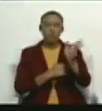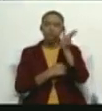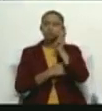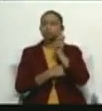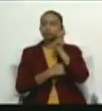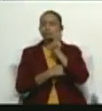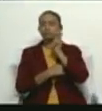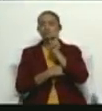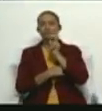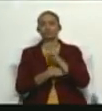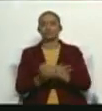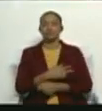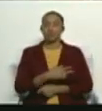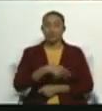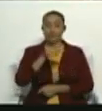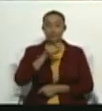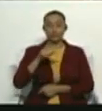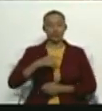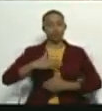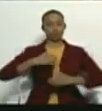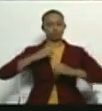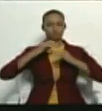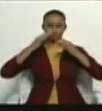Y la gente se alineaba, pues.